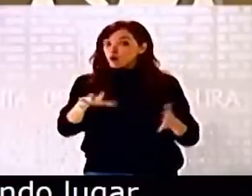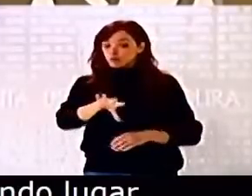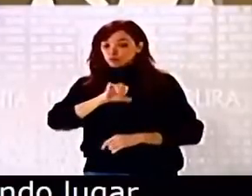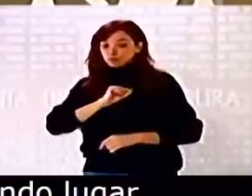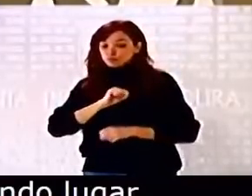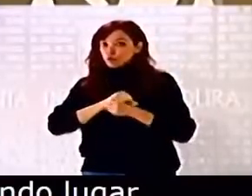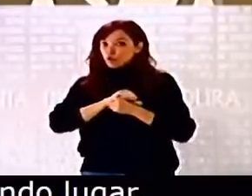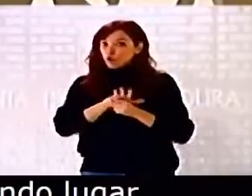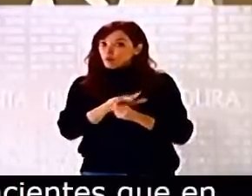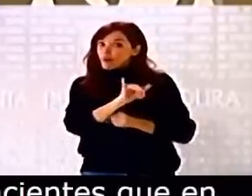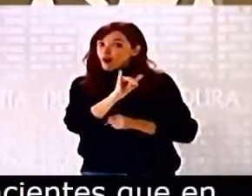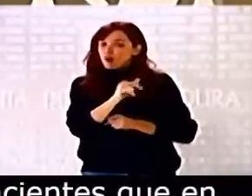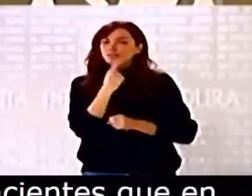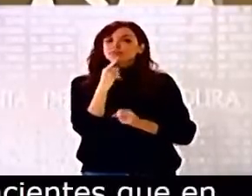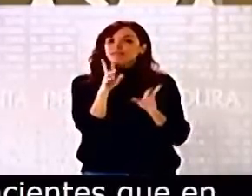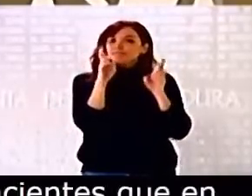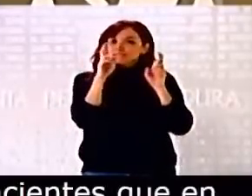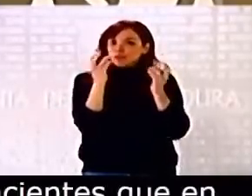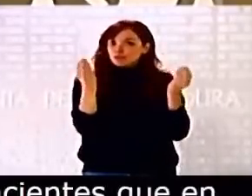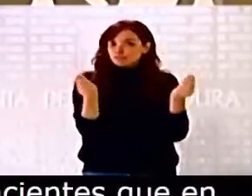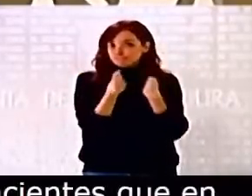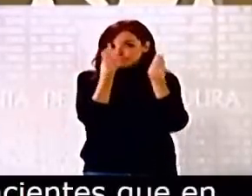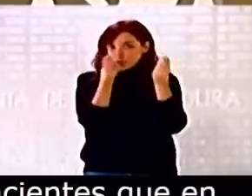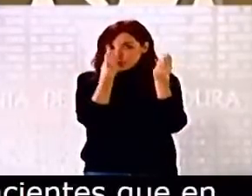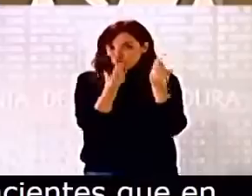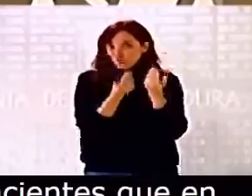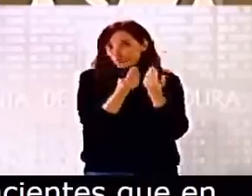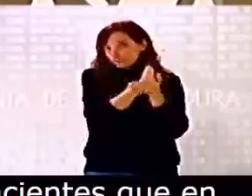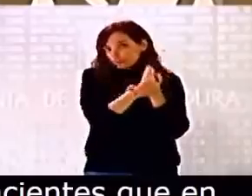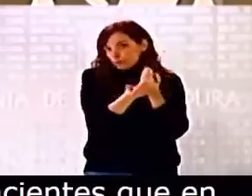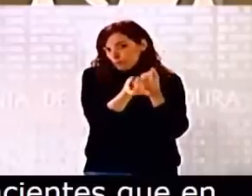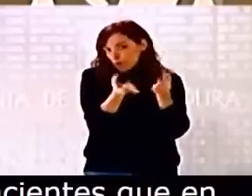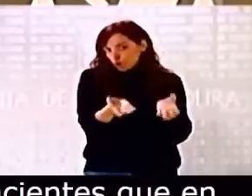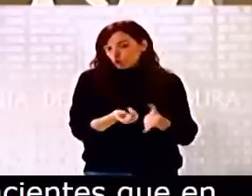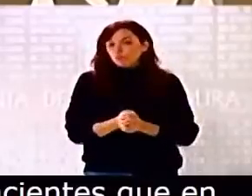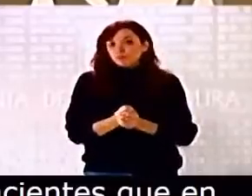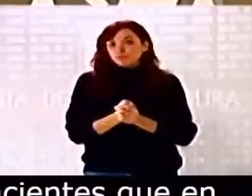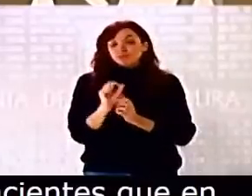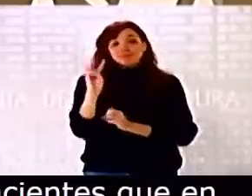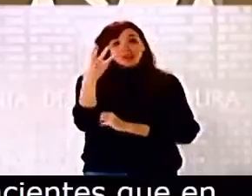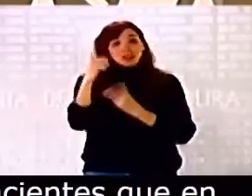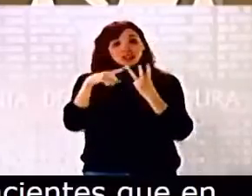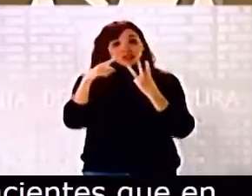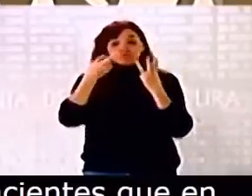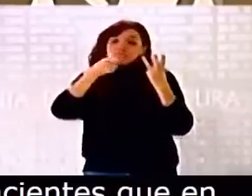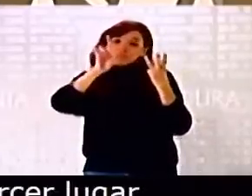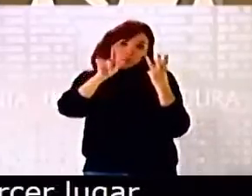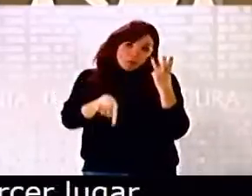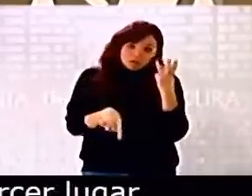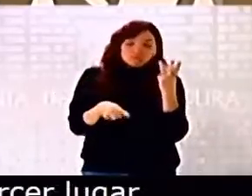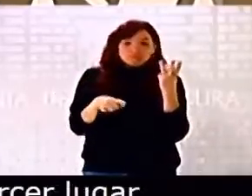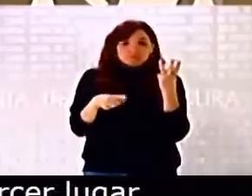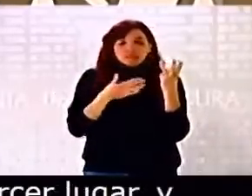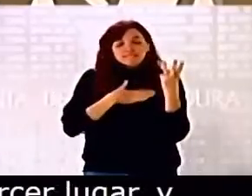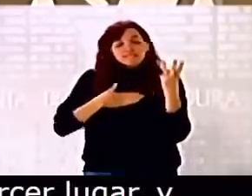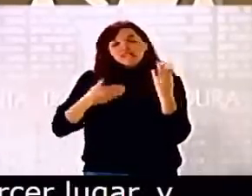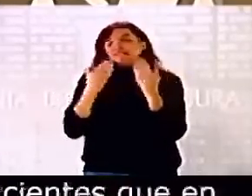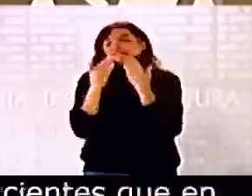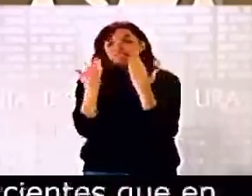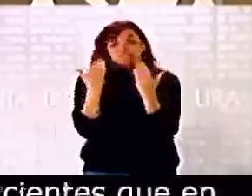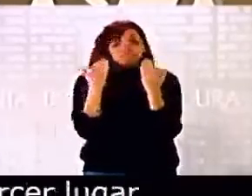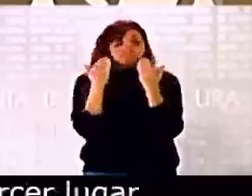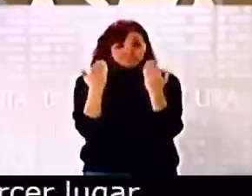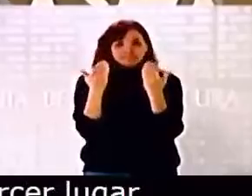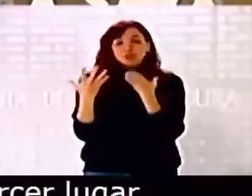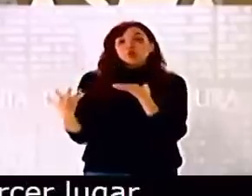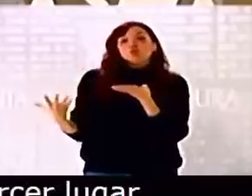la COVID-19. Y, en tercer lugar, y también expresar el agradecimiento